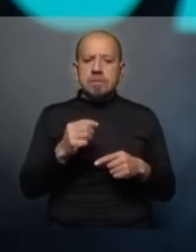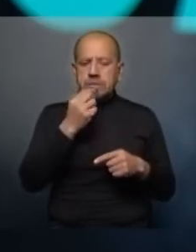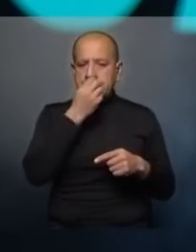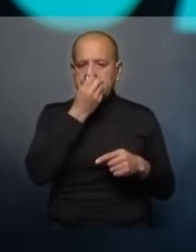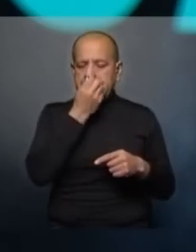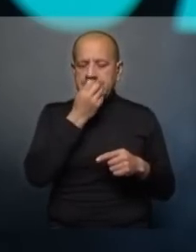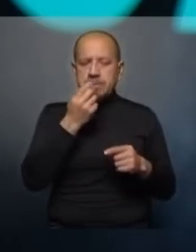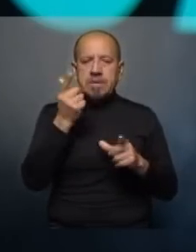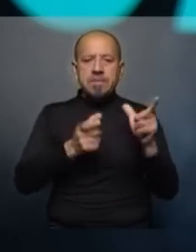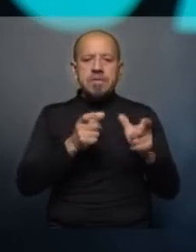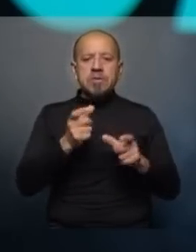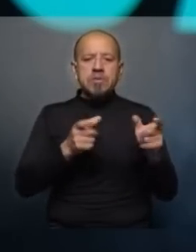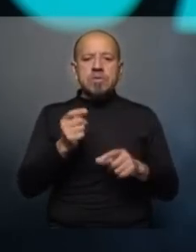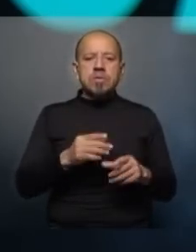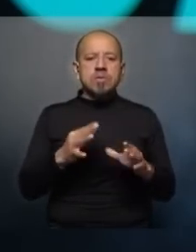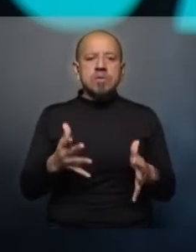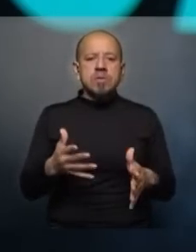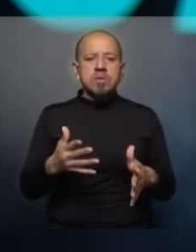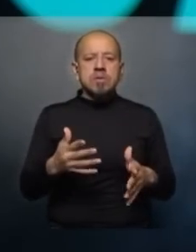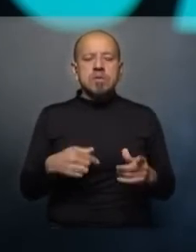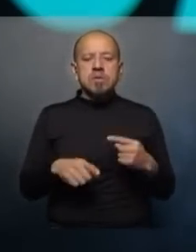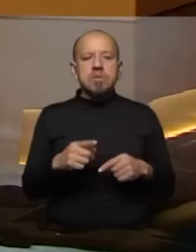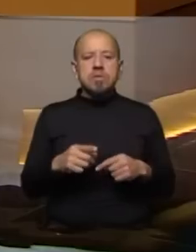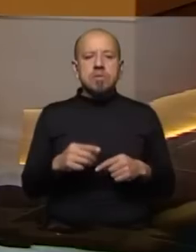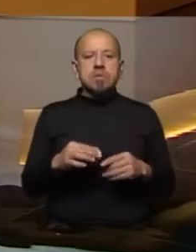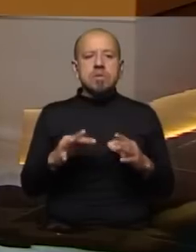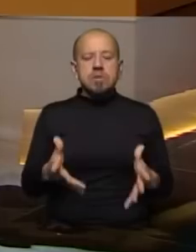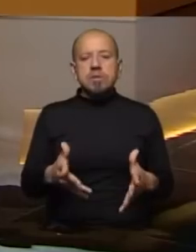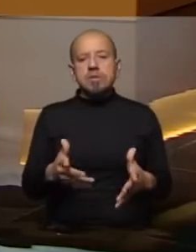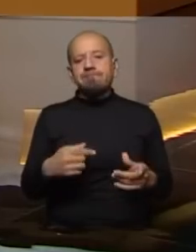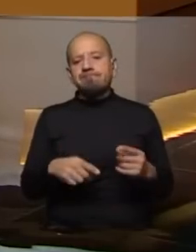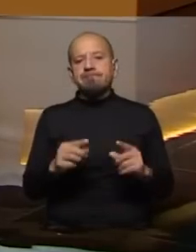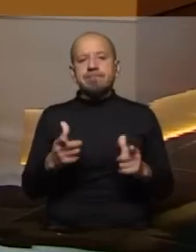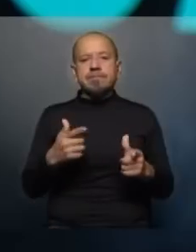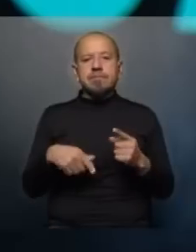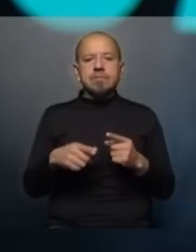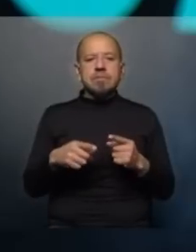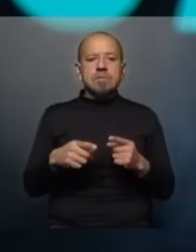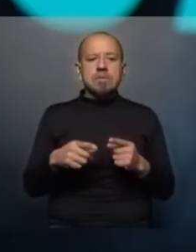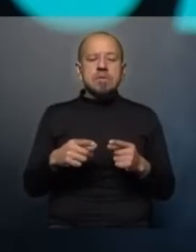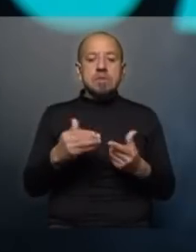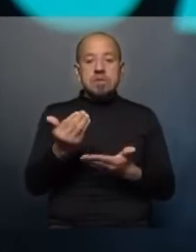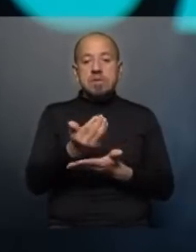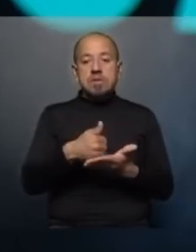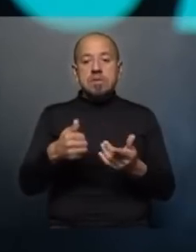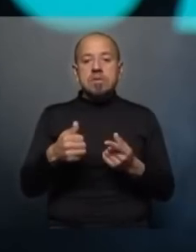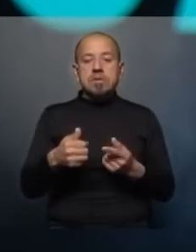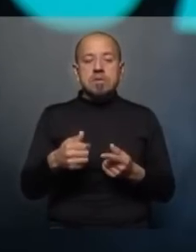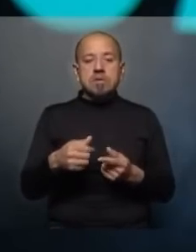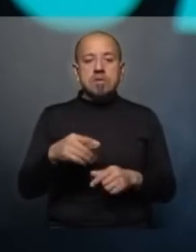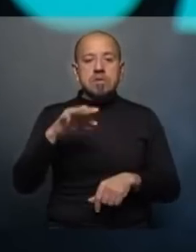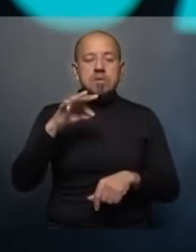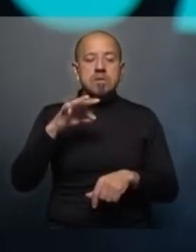personas este que requieren de asistencia pública hay desinversión hay recortes en la parte de